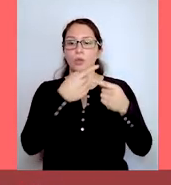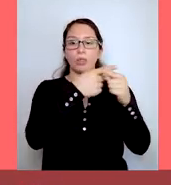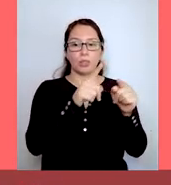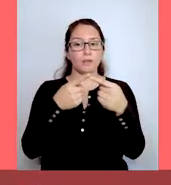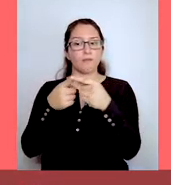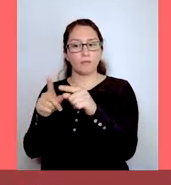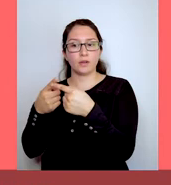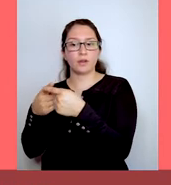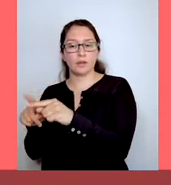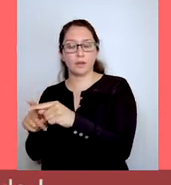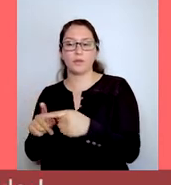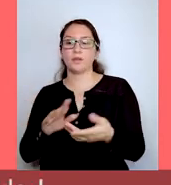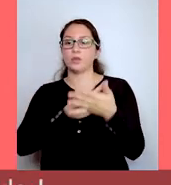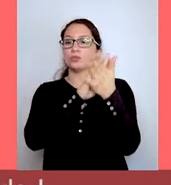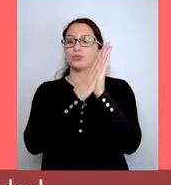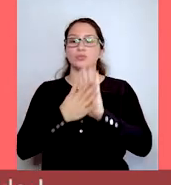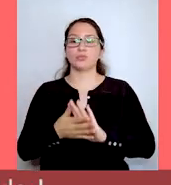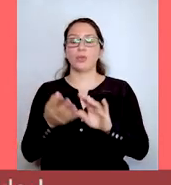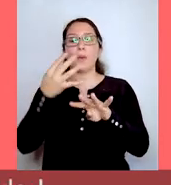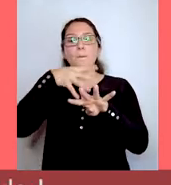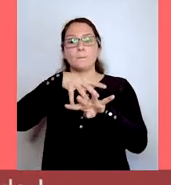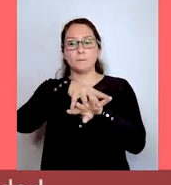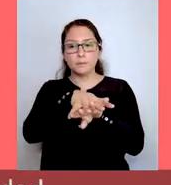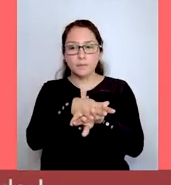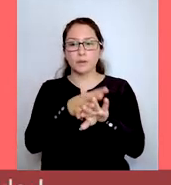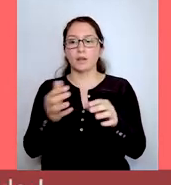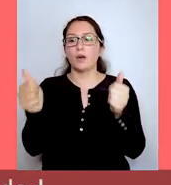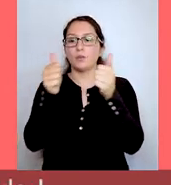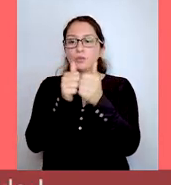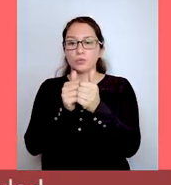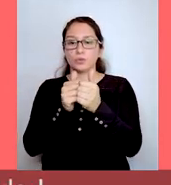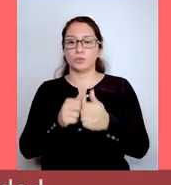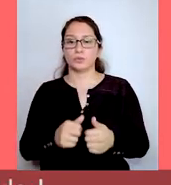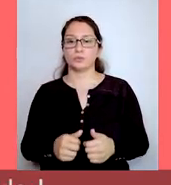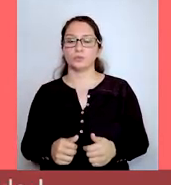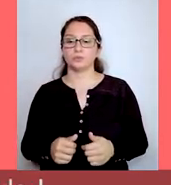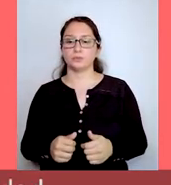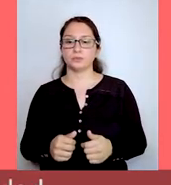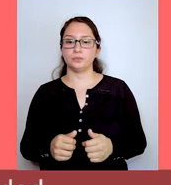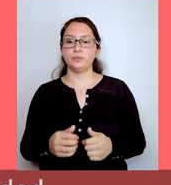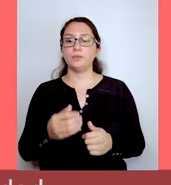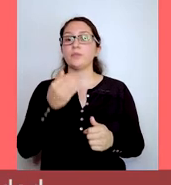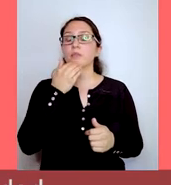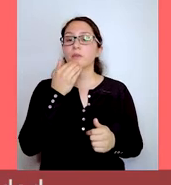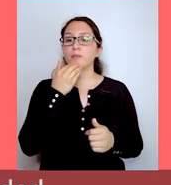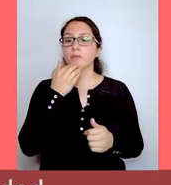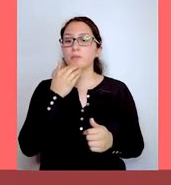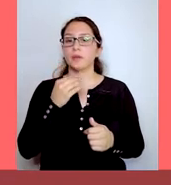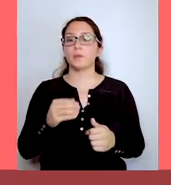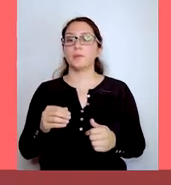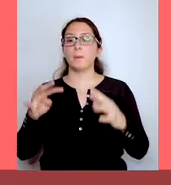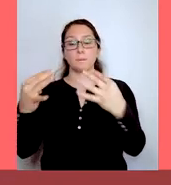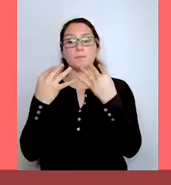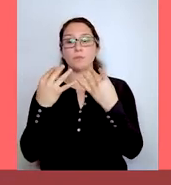en espacios comunes. Estos se caracterizan por su diversidad, heterogeneidad y presencialidad.